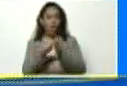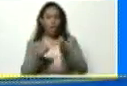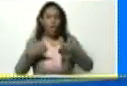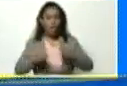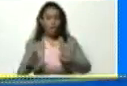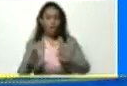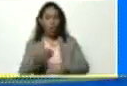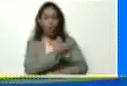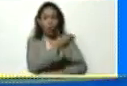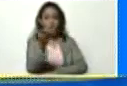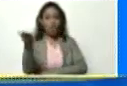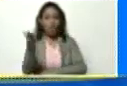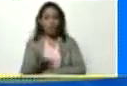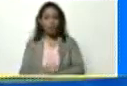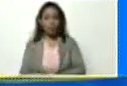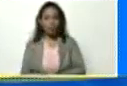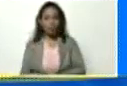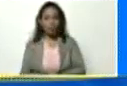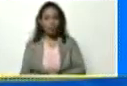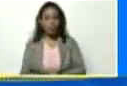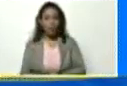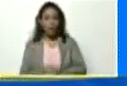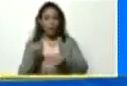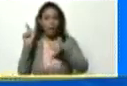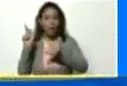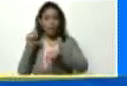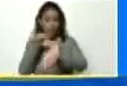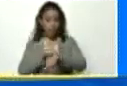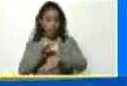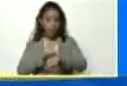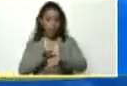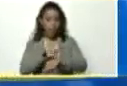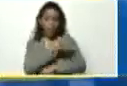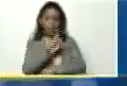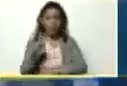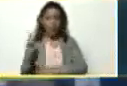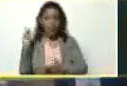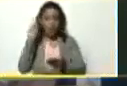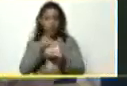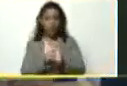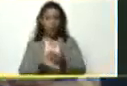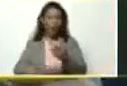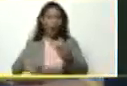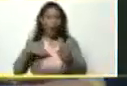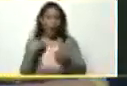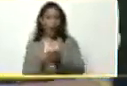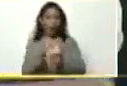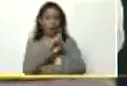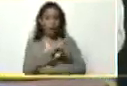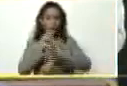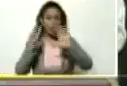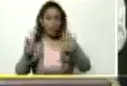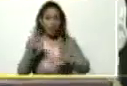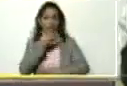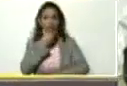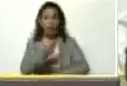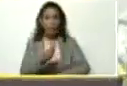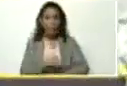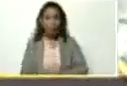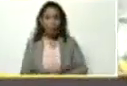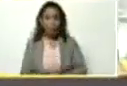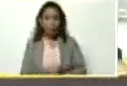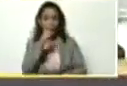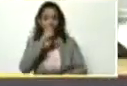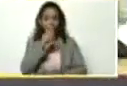todos ustedes, y esa era bicentenaria llega hasta el 17 de diciembre del